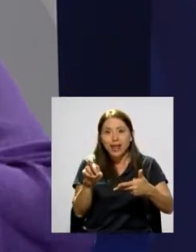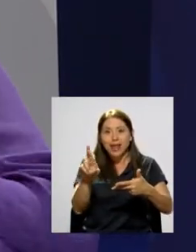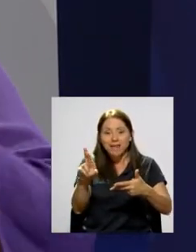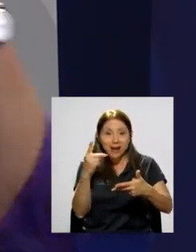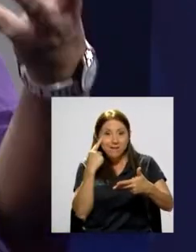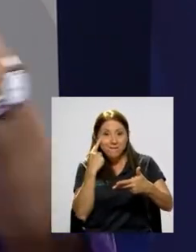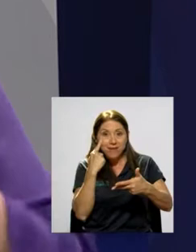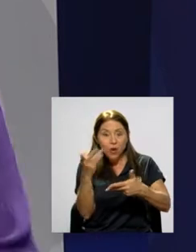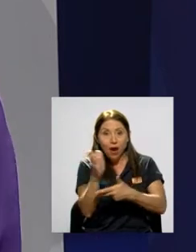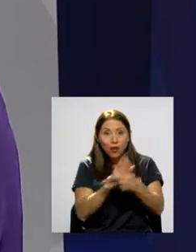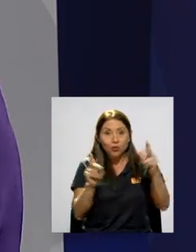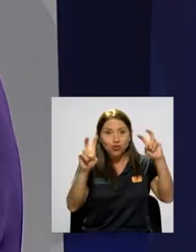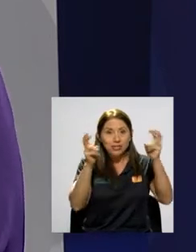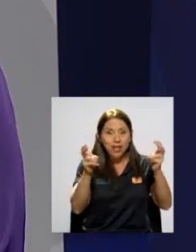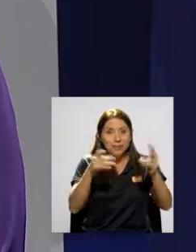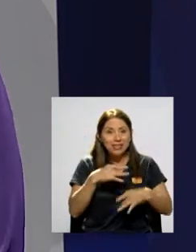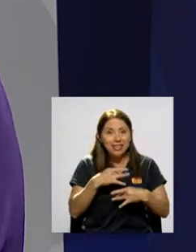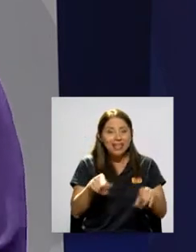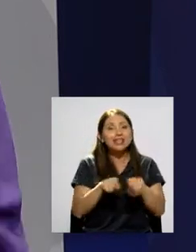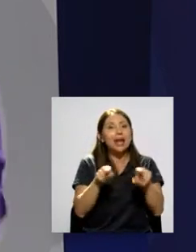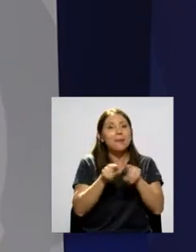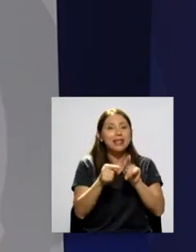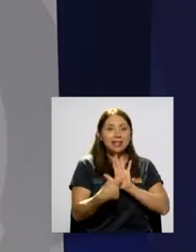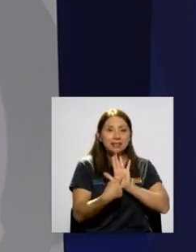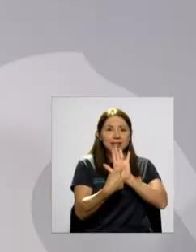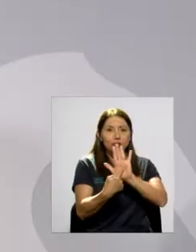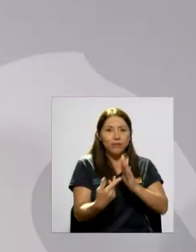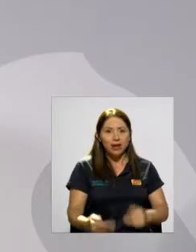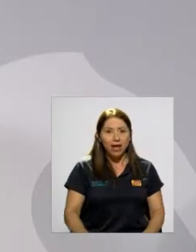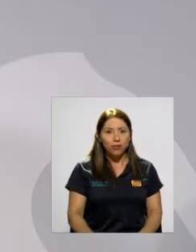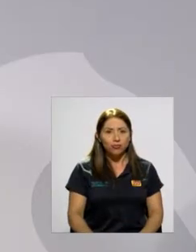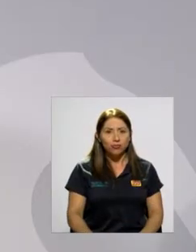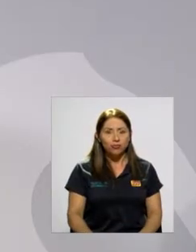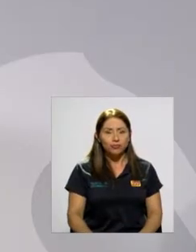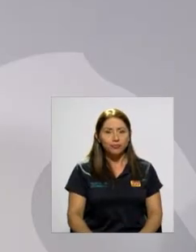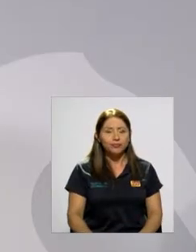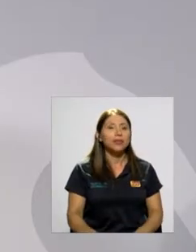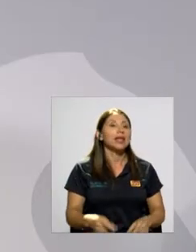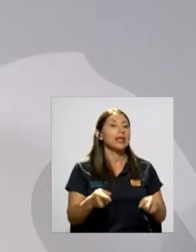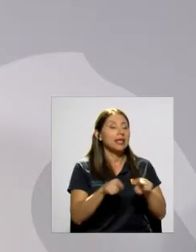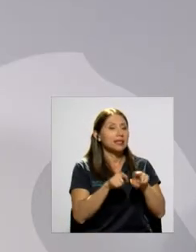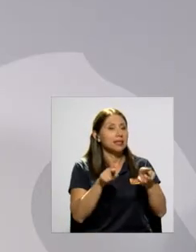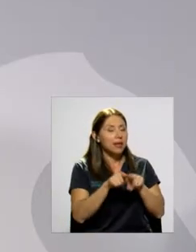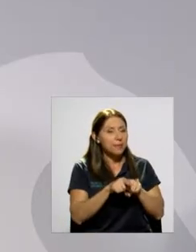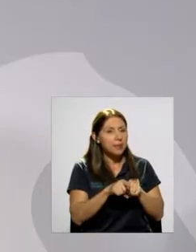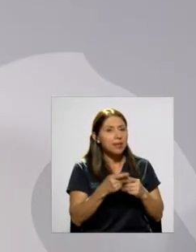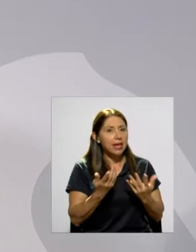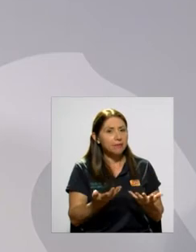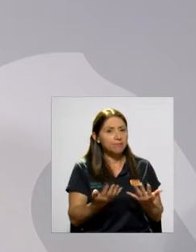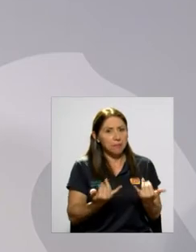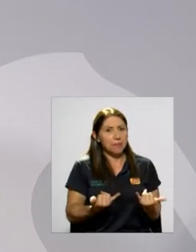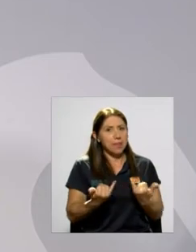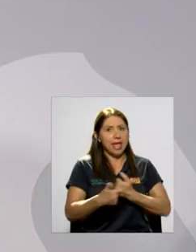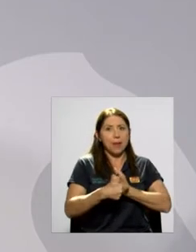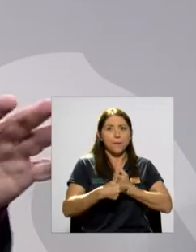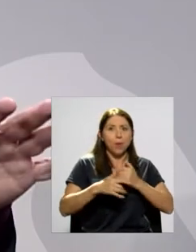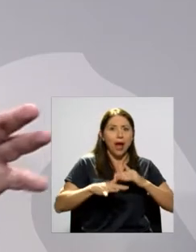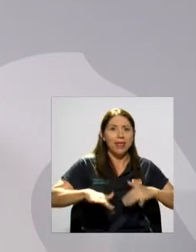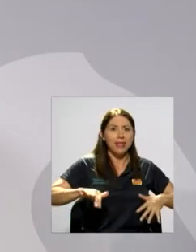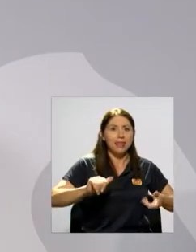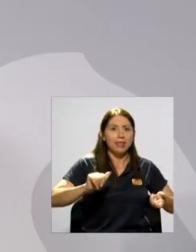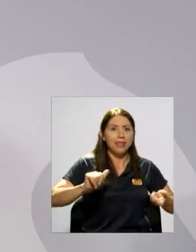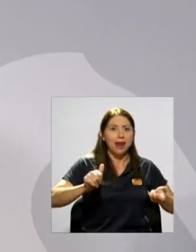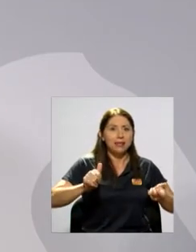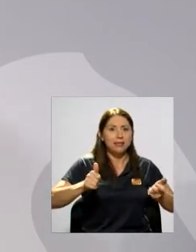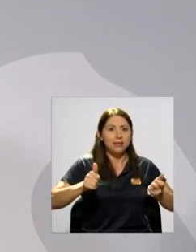estos temas de interés están siendo reflejados también. Y es que estamos también, se podría decir, en una época de transición, ¿no?